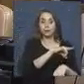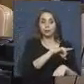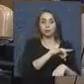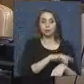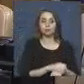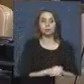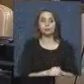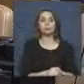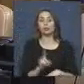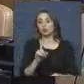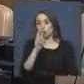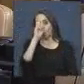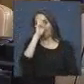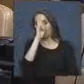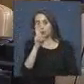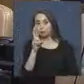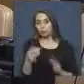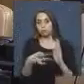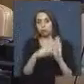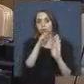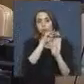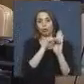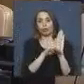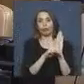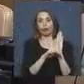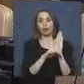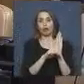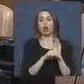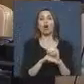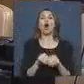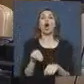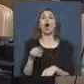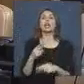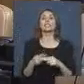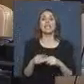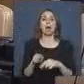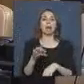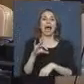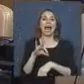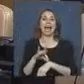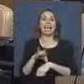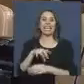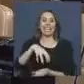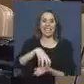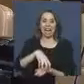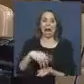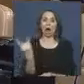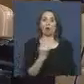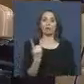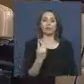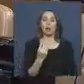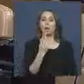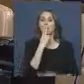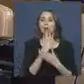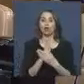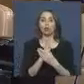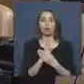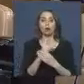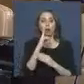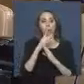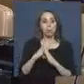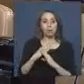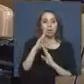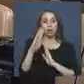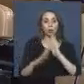al no respetar los protocolos que están establecidos en la Clínica Universitaria de Puerto Montt para la prevención y el cuidado